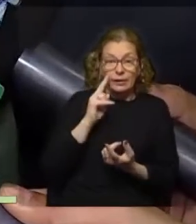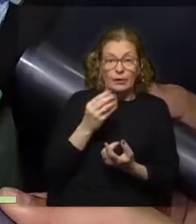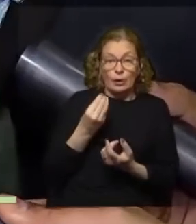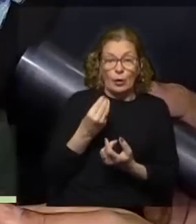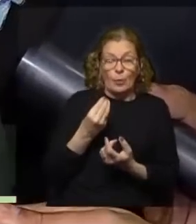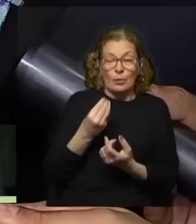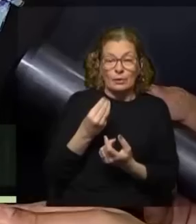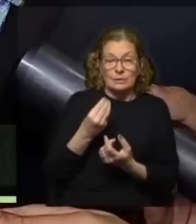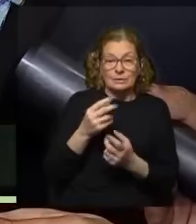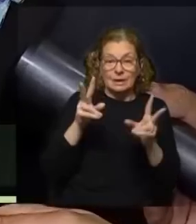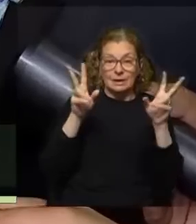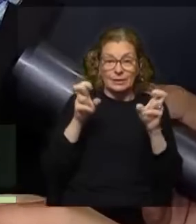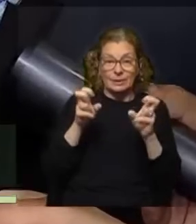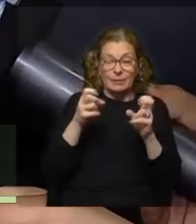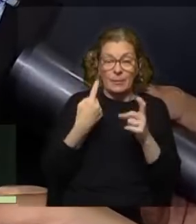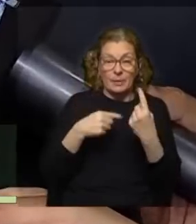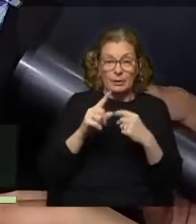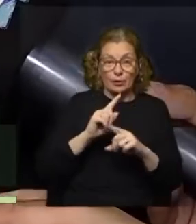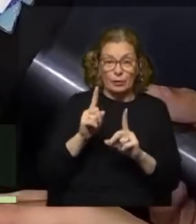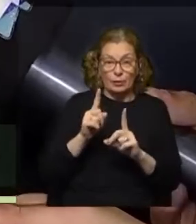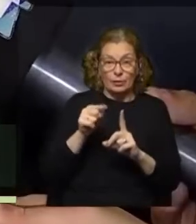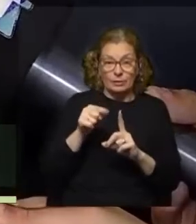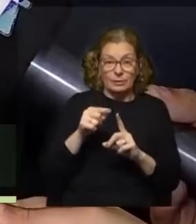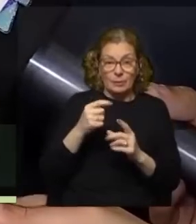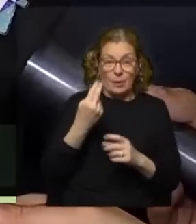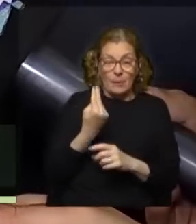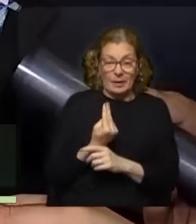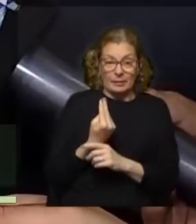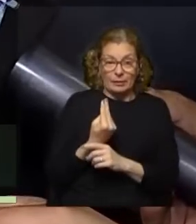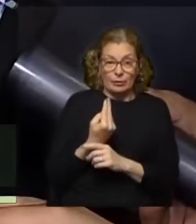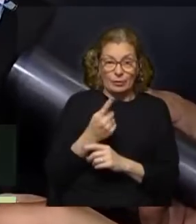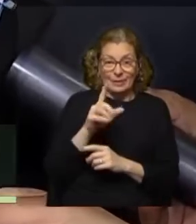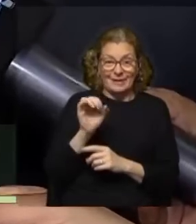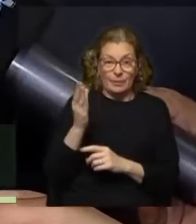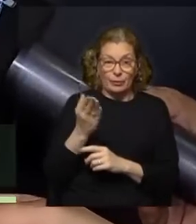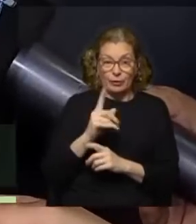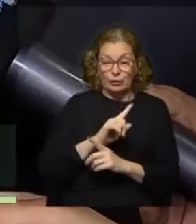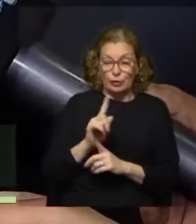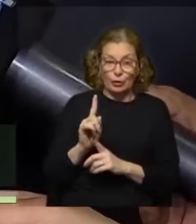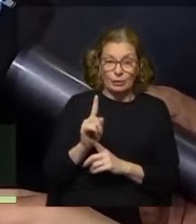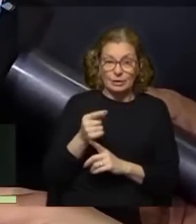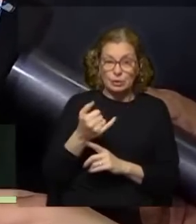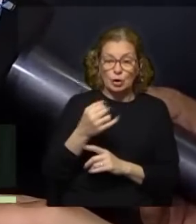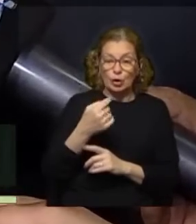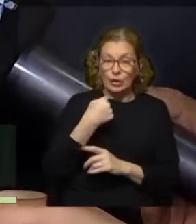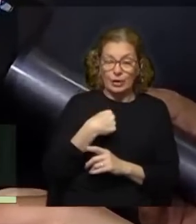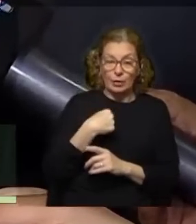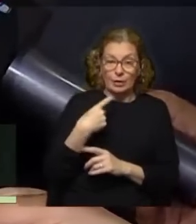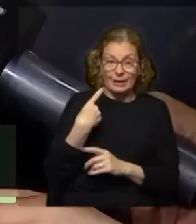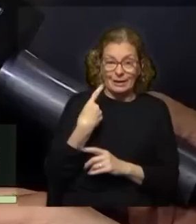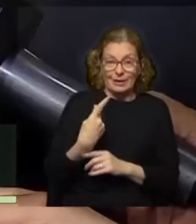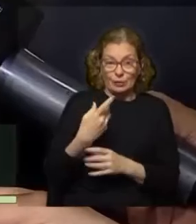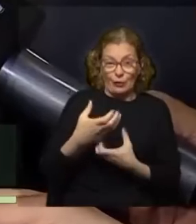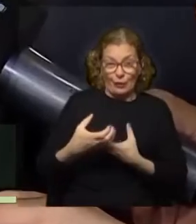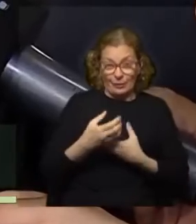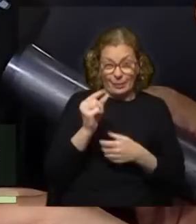cómo se canta el tema pero no que esté habilitado el 100% no está habilitado eso nos confirmó el director bomberos